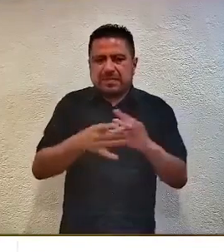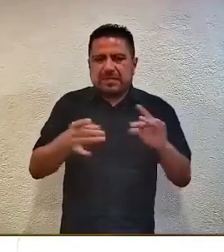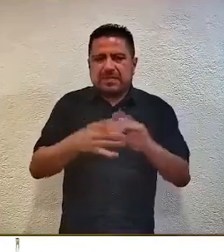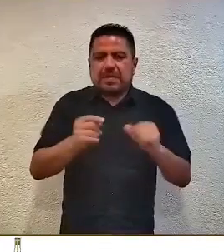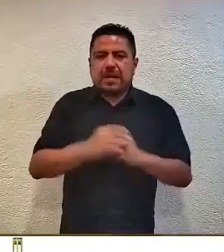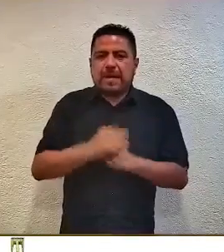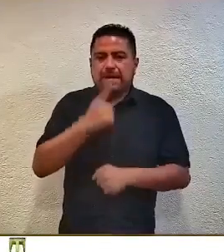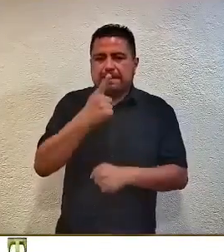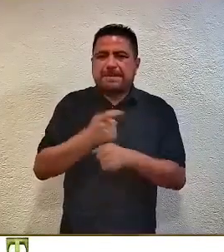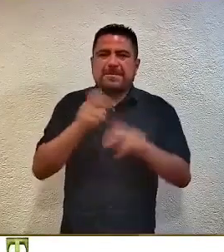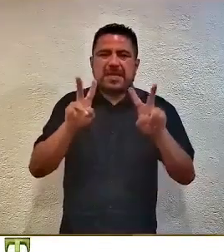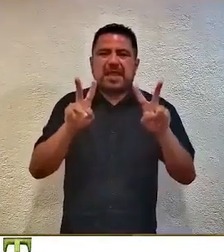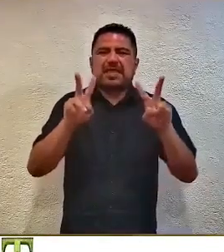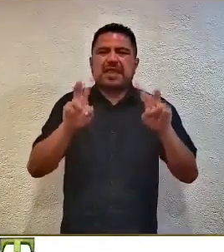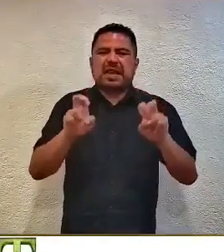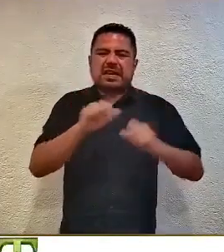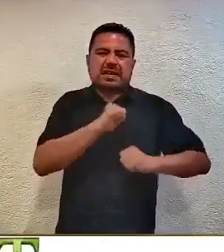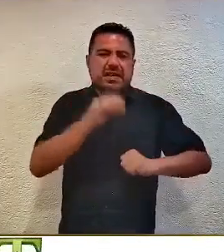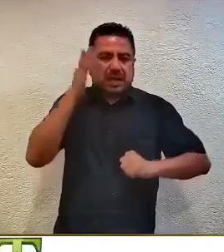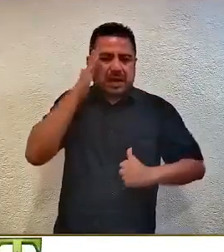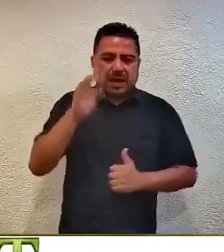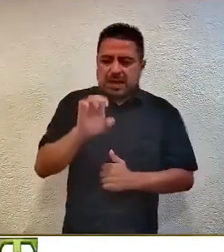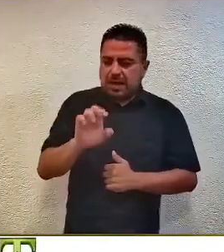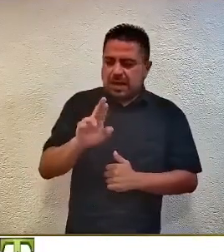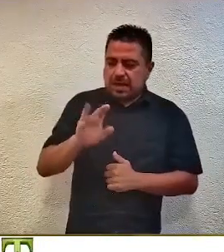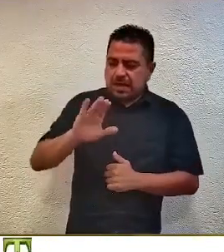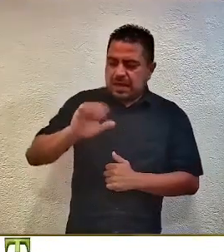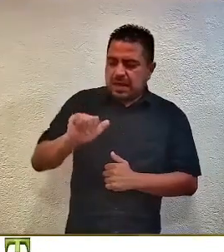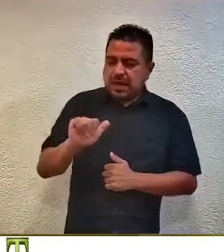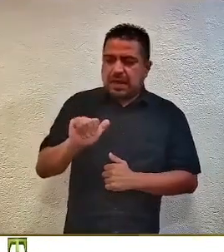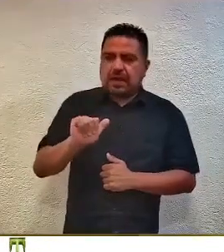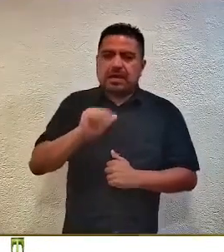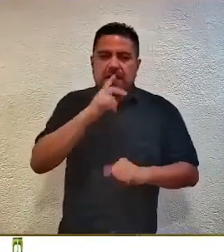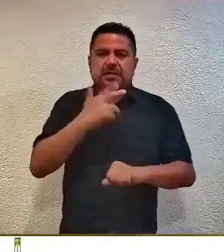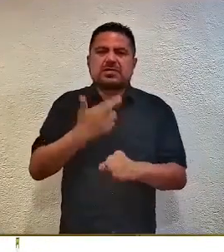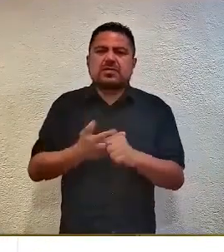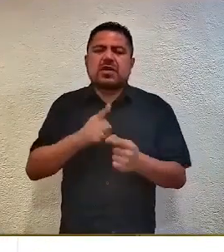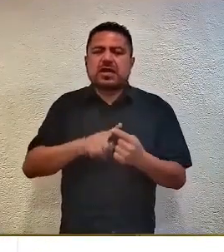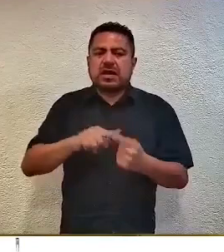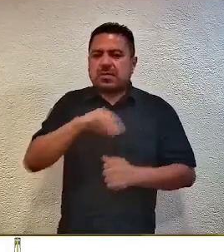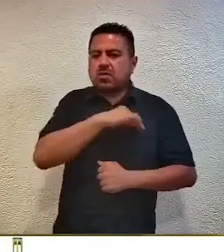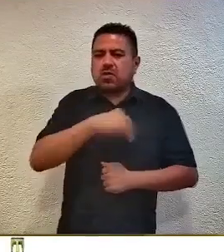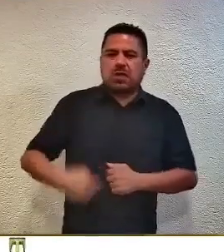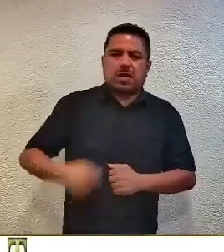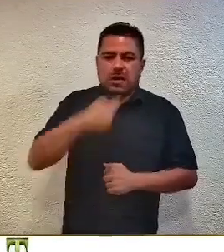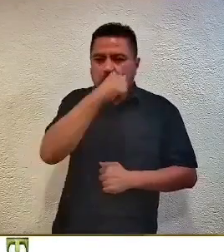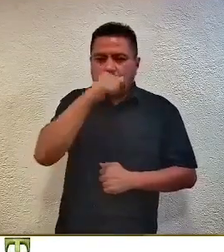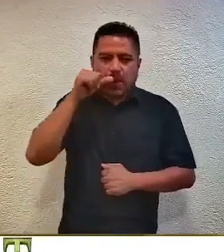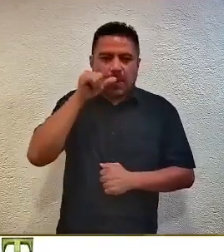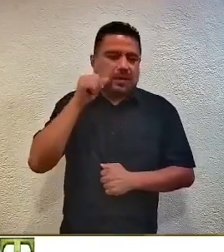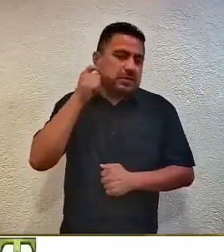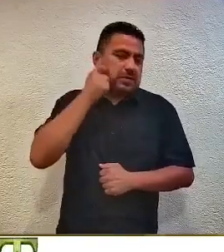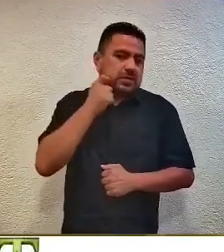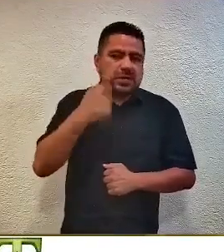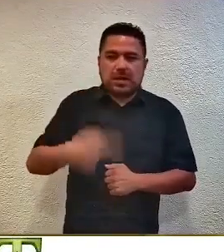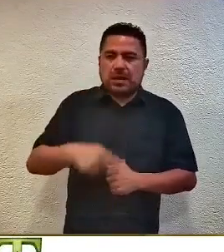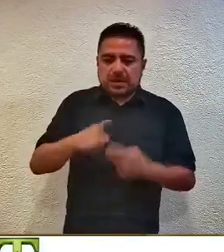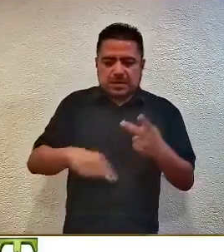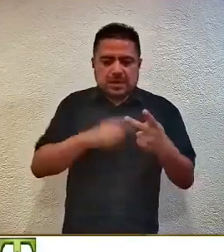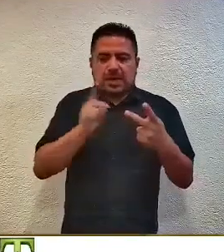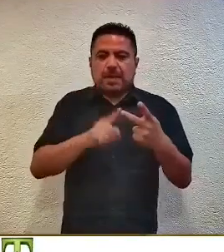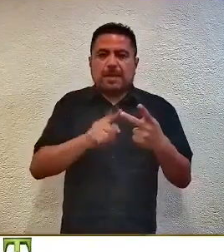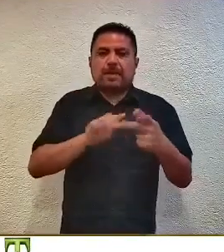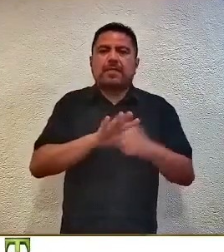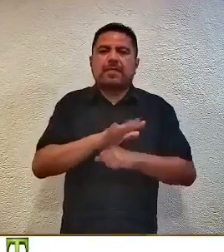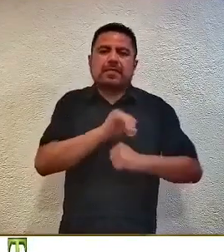el primer asunto, la parte actora es Eric Atzel Solís Calixto, la autoridad responsable del Ayuntamiento de Benito Juárez, Guerrero. En el segundo asunto, la